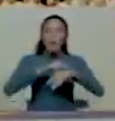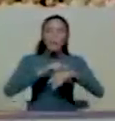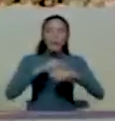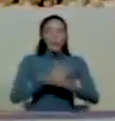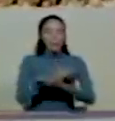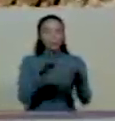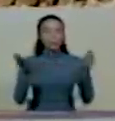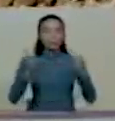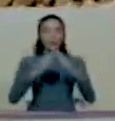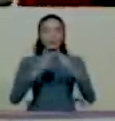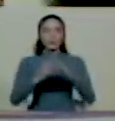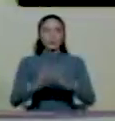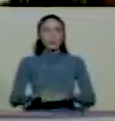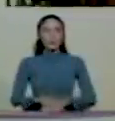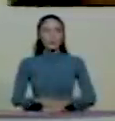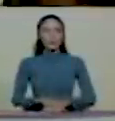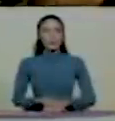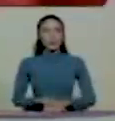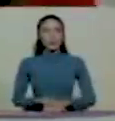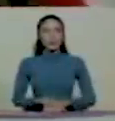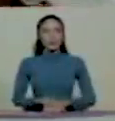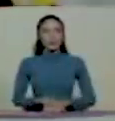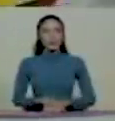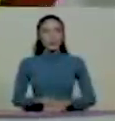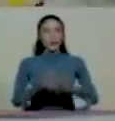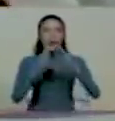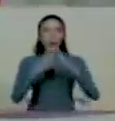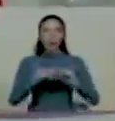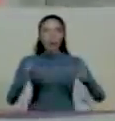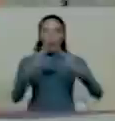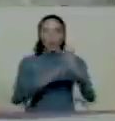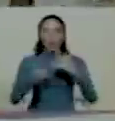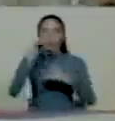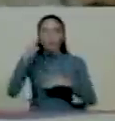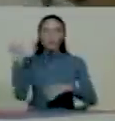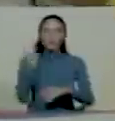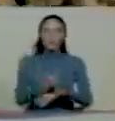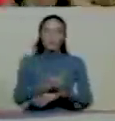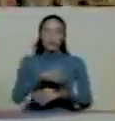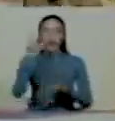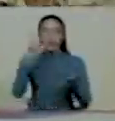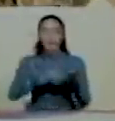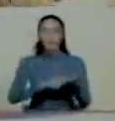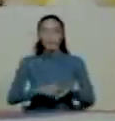integrales comunitarios a lo largo y ancho del país, pero que se cumpla esta orden.